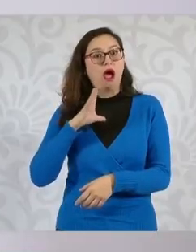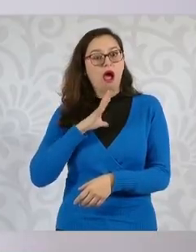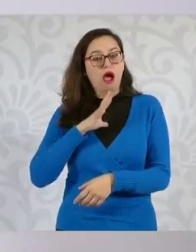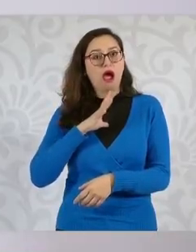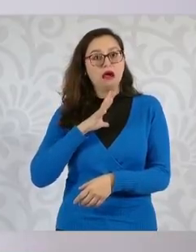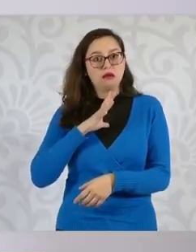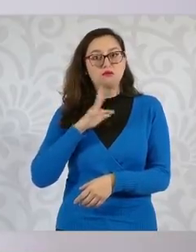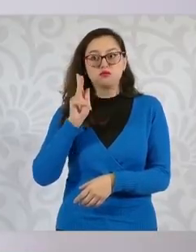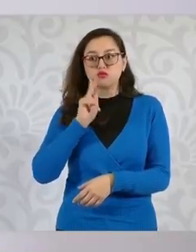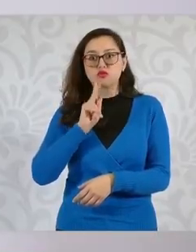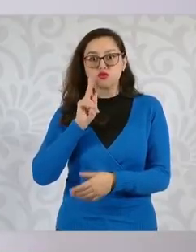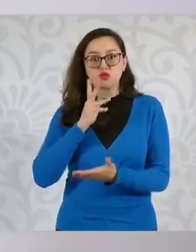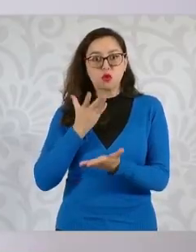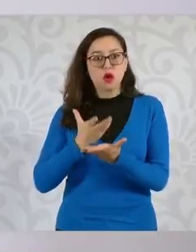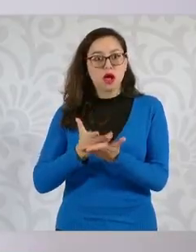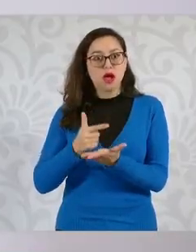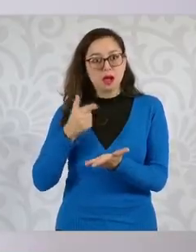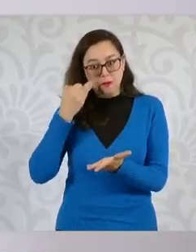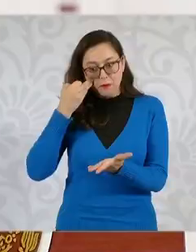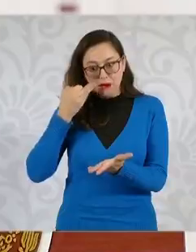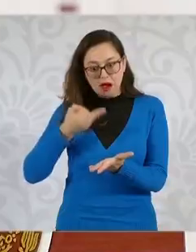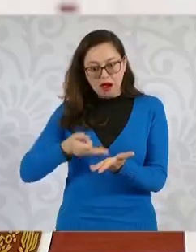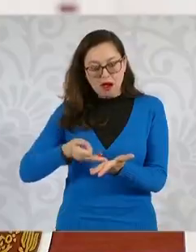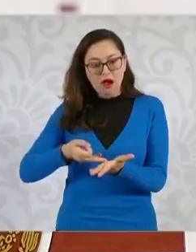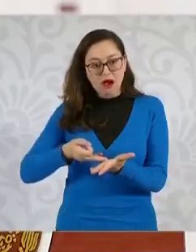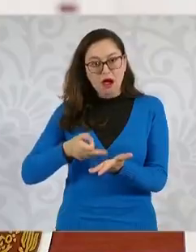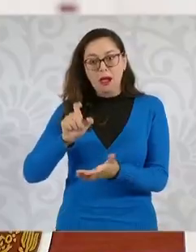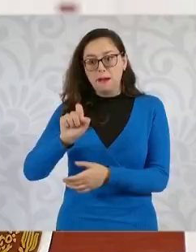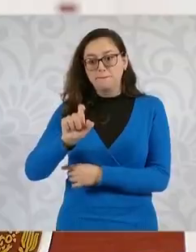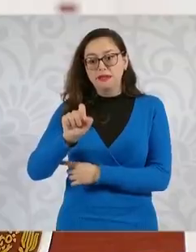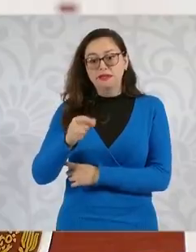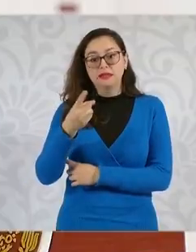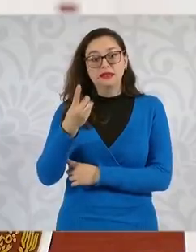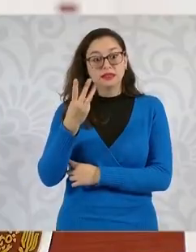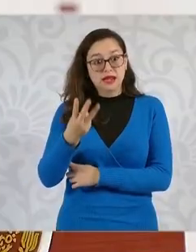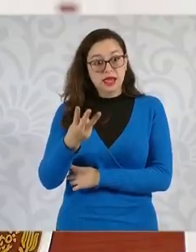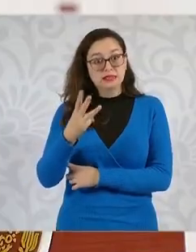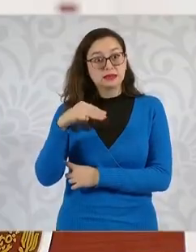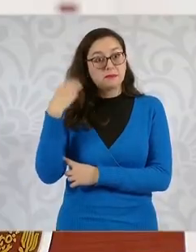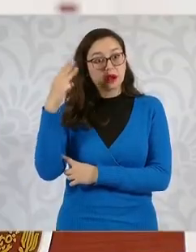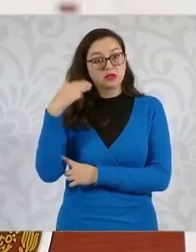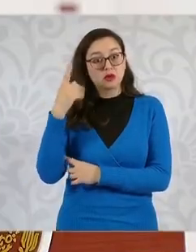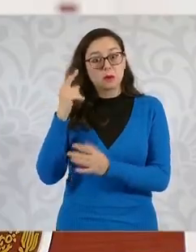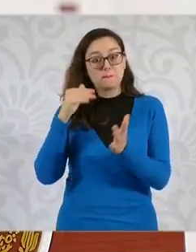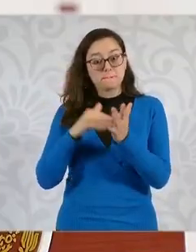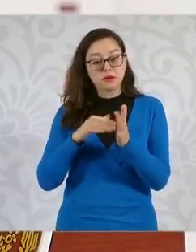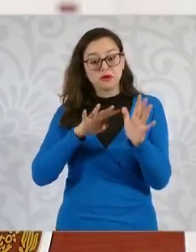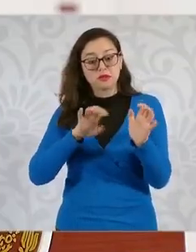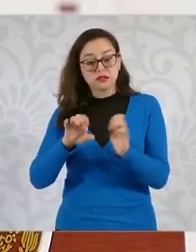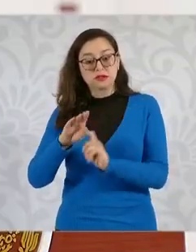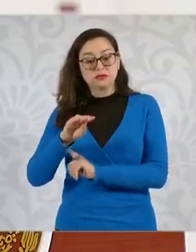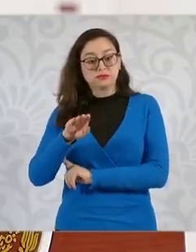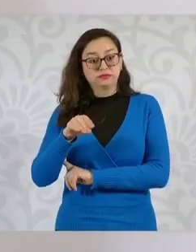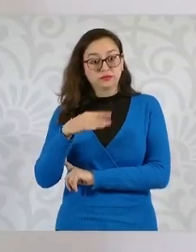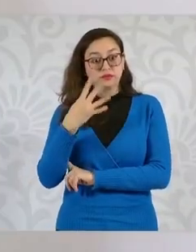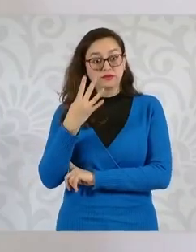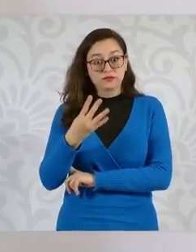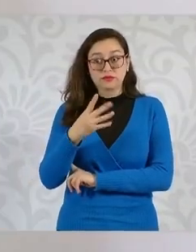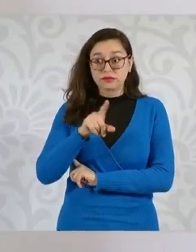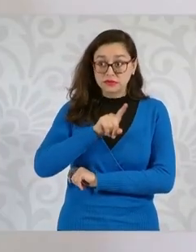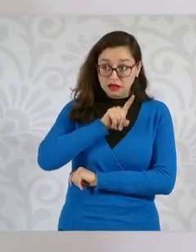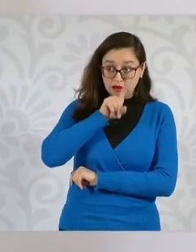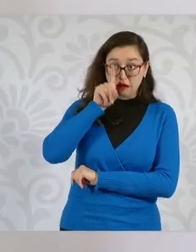científica de que el 23 de marzo de 1994, en Lomas Taurinas, dos